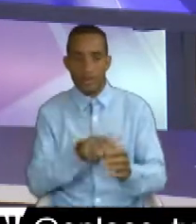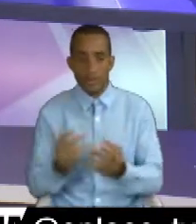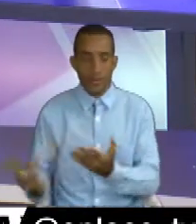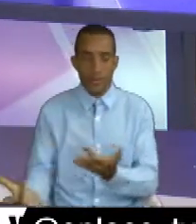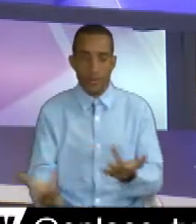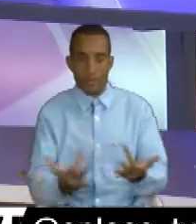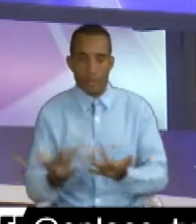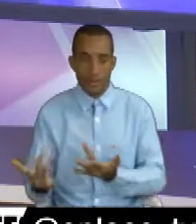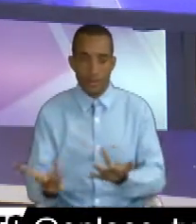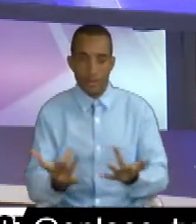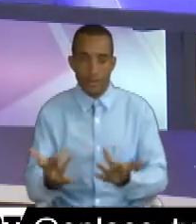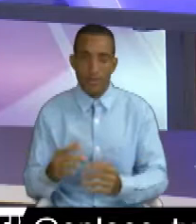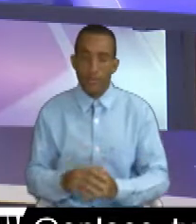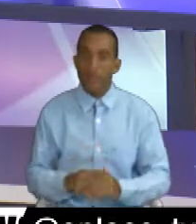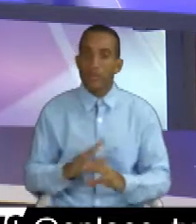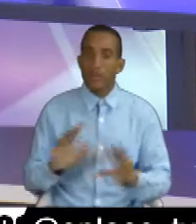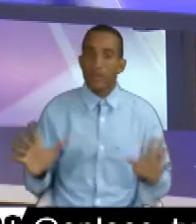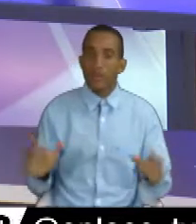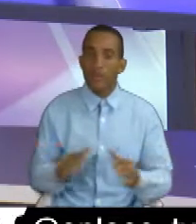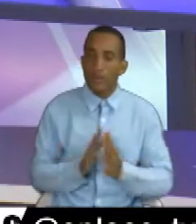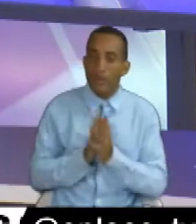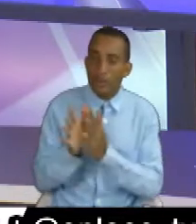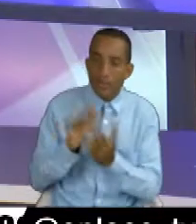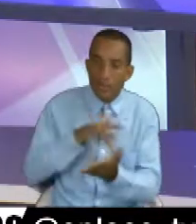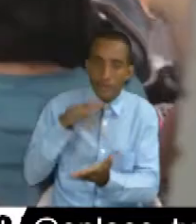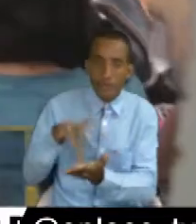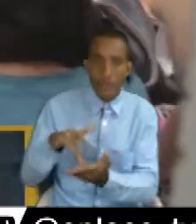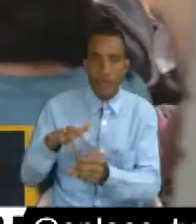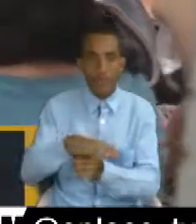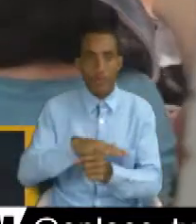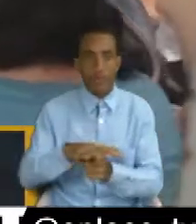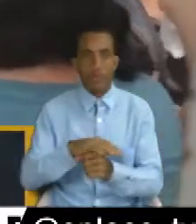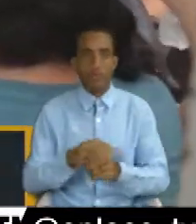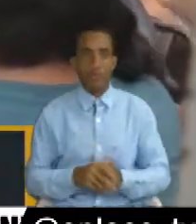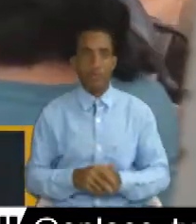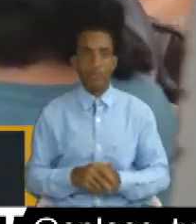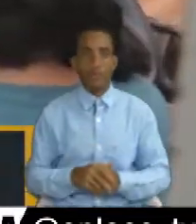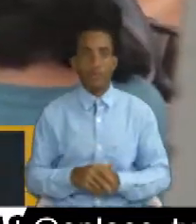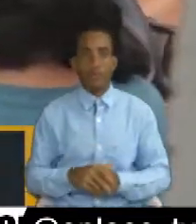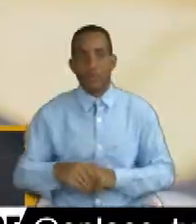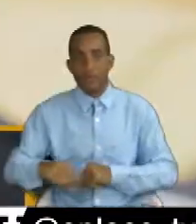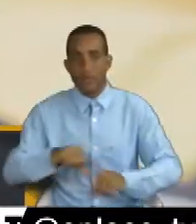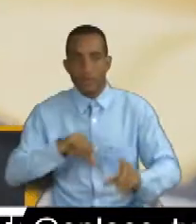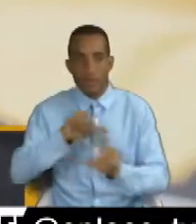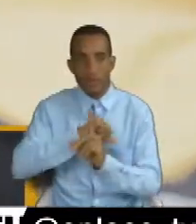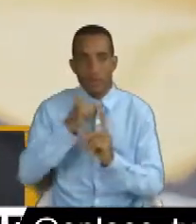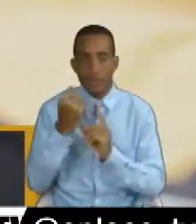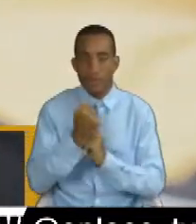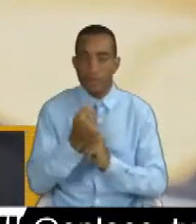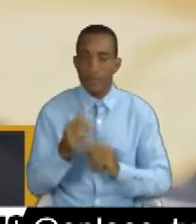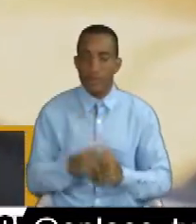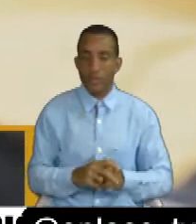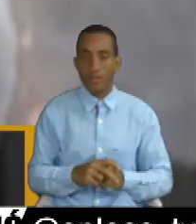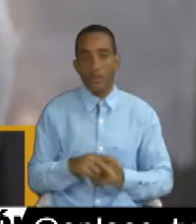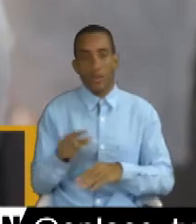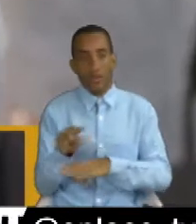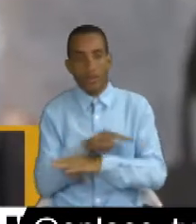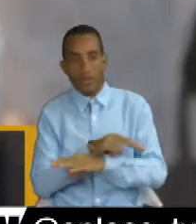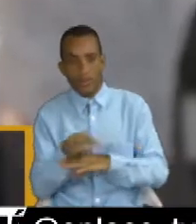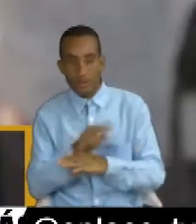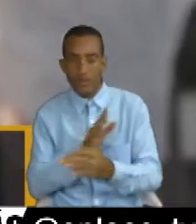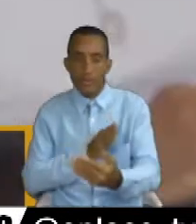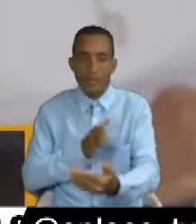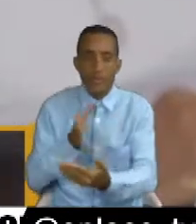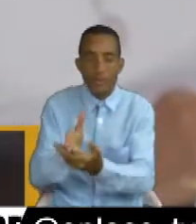de su programa de la personería en su barrio. Nuestra jornada social Personero en su Casa continúa recorriendo los barrios de